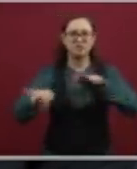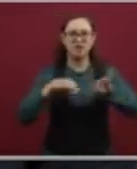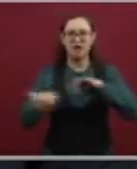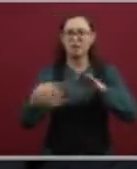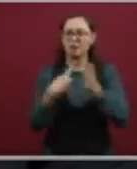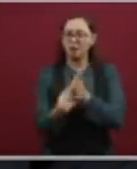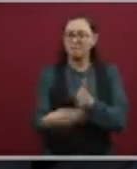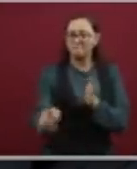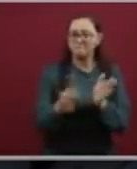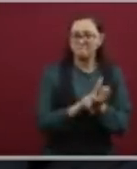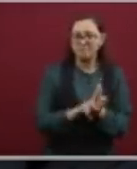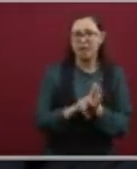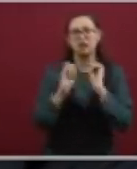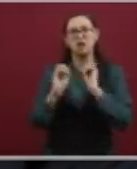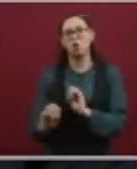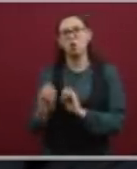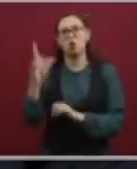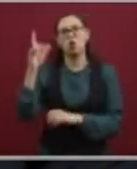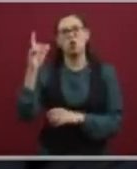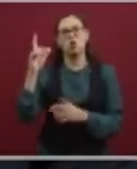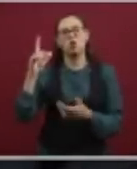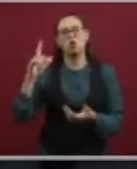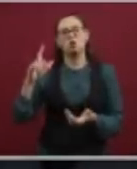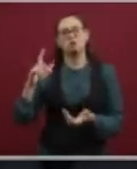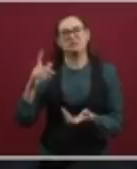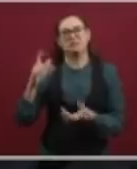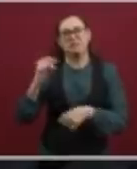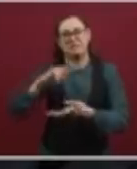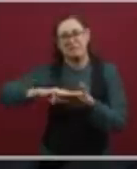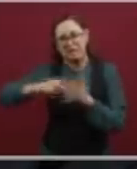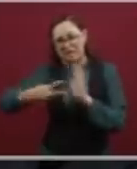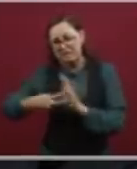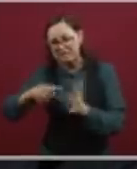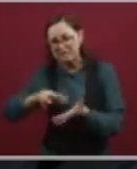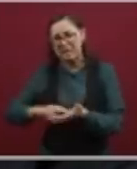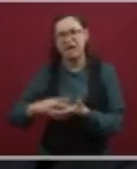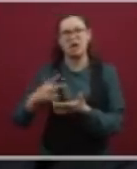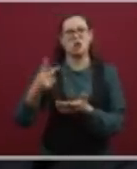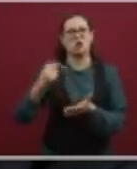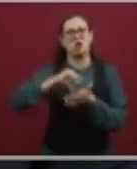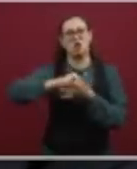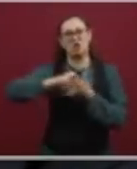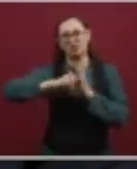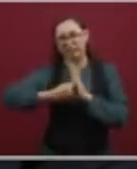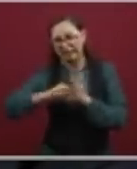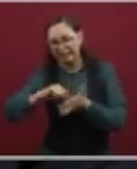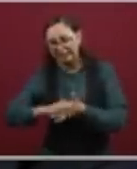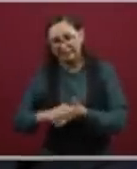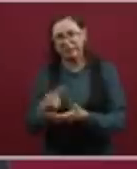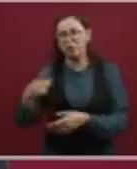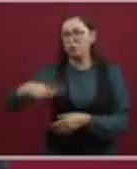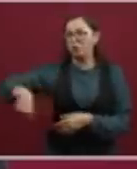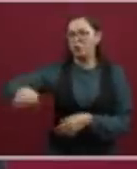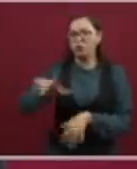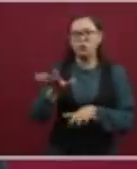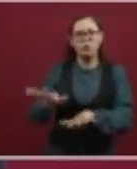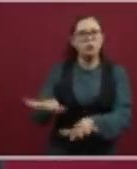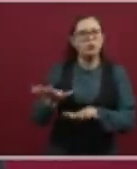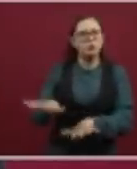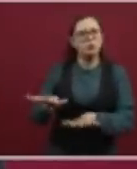o los técnicos, ingenieros. Bueno, lo mismo